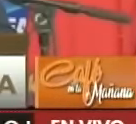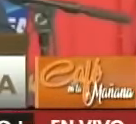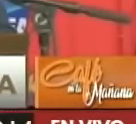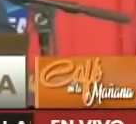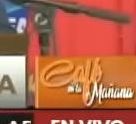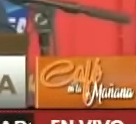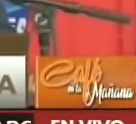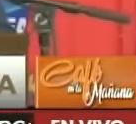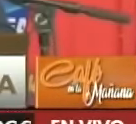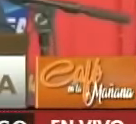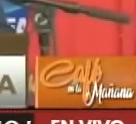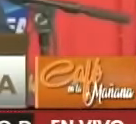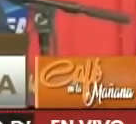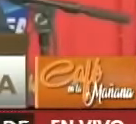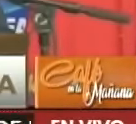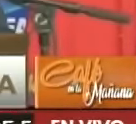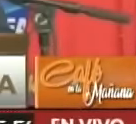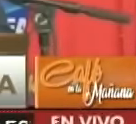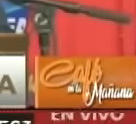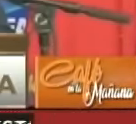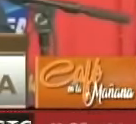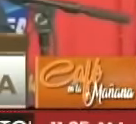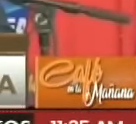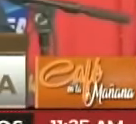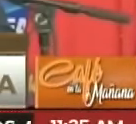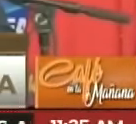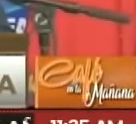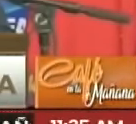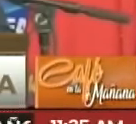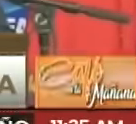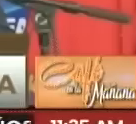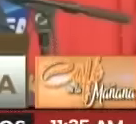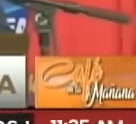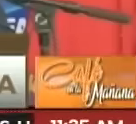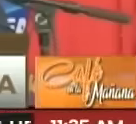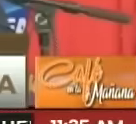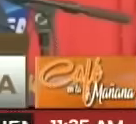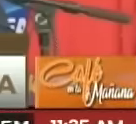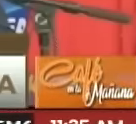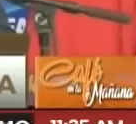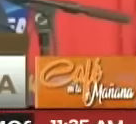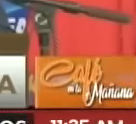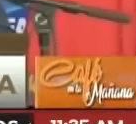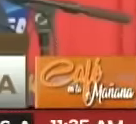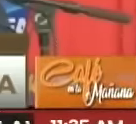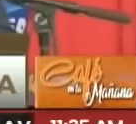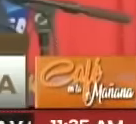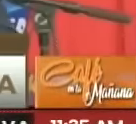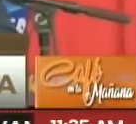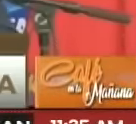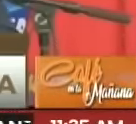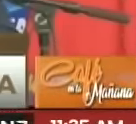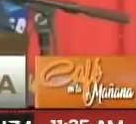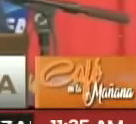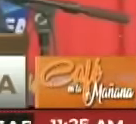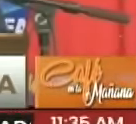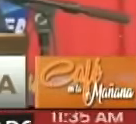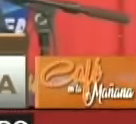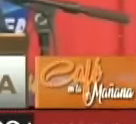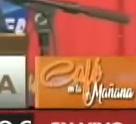de Guyana, que a diferencia de los anteriores ha buscado la vía de la hostilidad, ha buscado la vía de